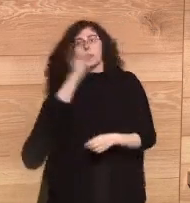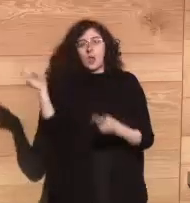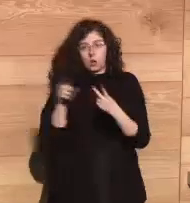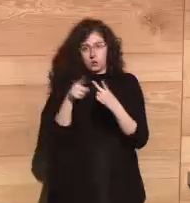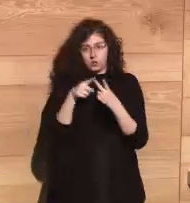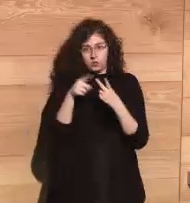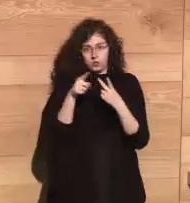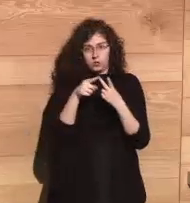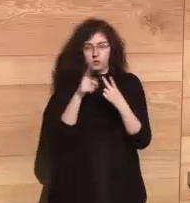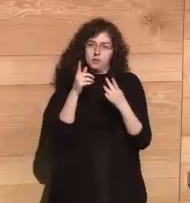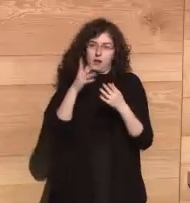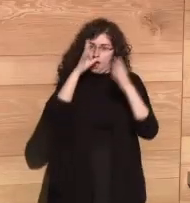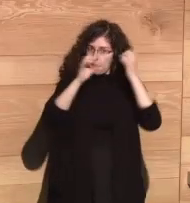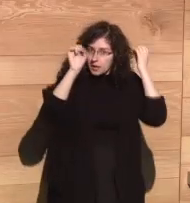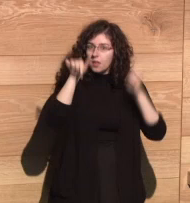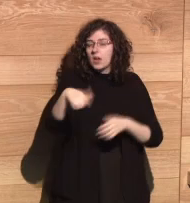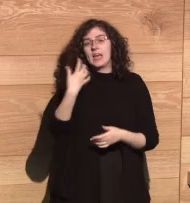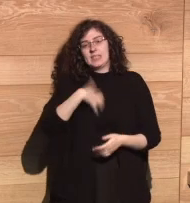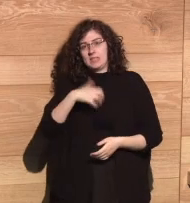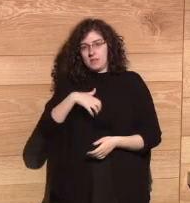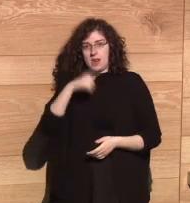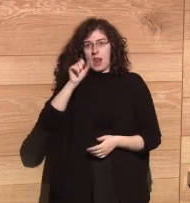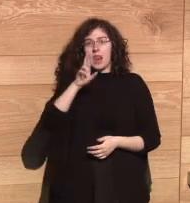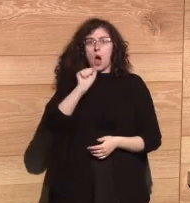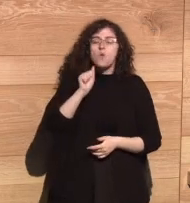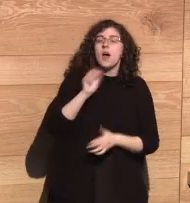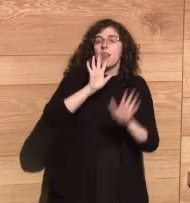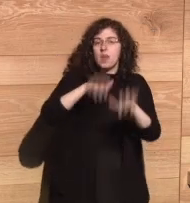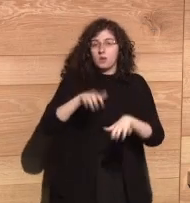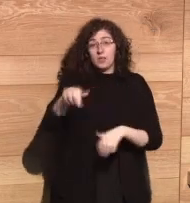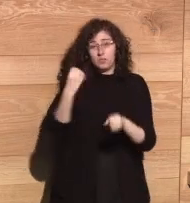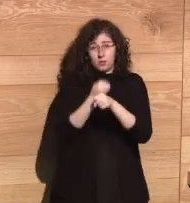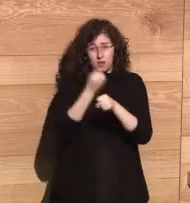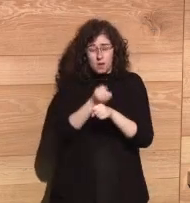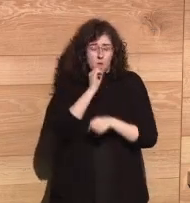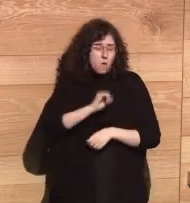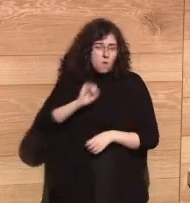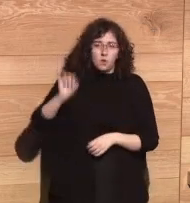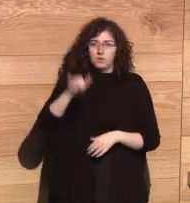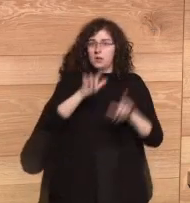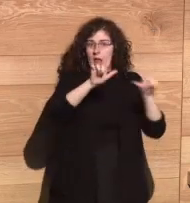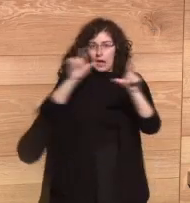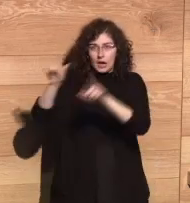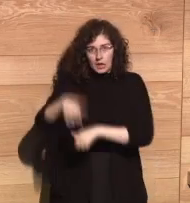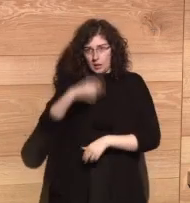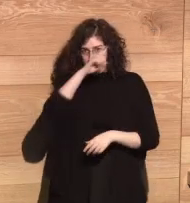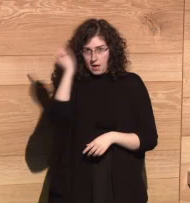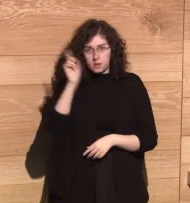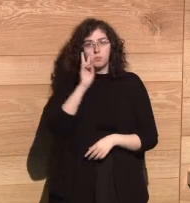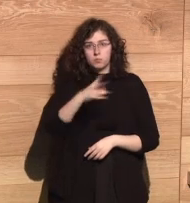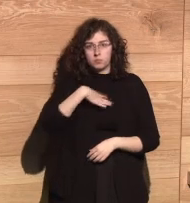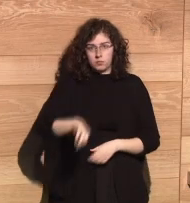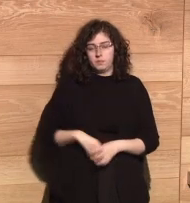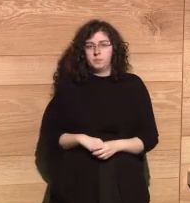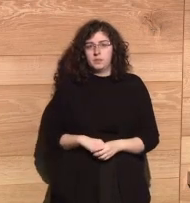fotógrafa sevillana. Tiene un trabajo fantástico que además podéis ver en nuestra galería en Madrid.